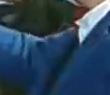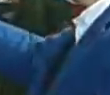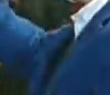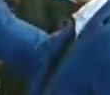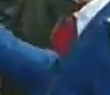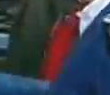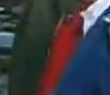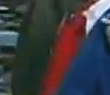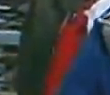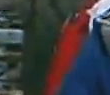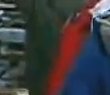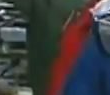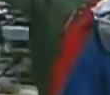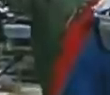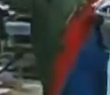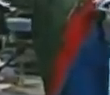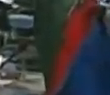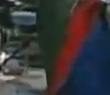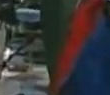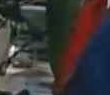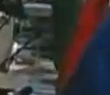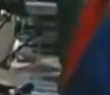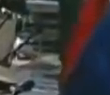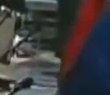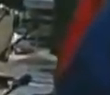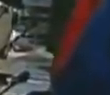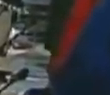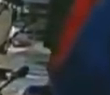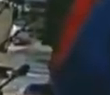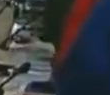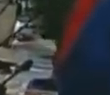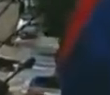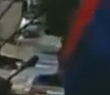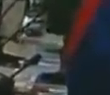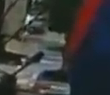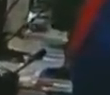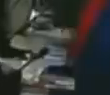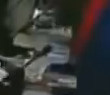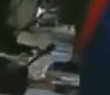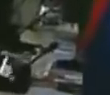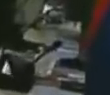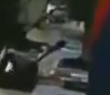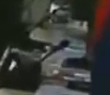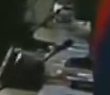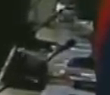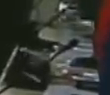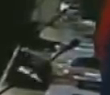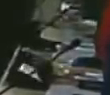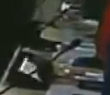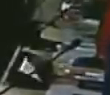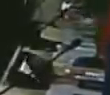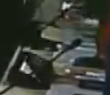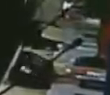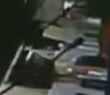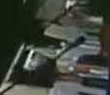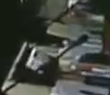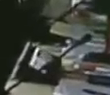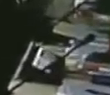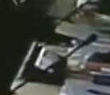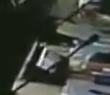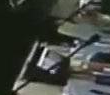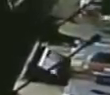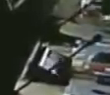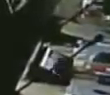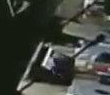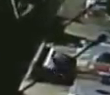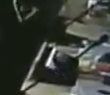que ha sido esta gesta histórica del 21 de noviembre, donde han salido fortalecidas las instituciones, la democracia